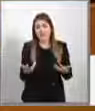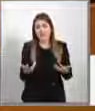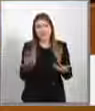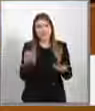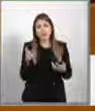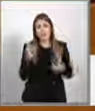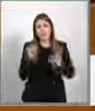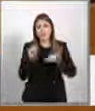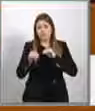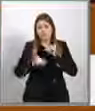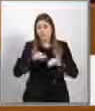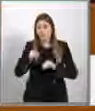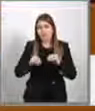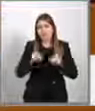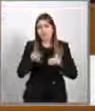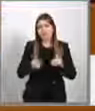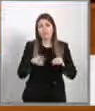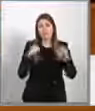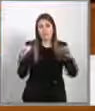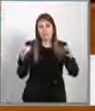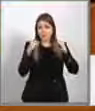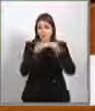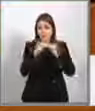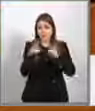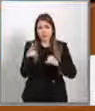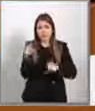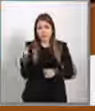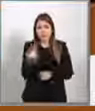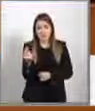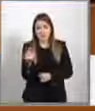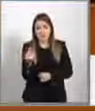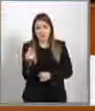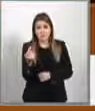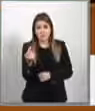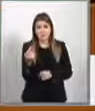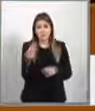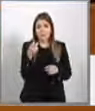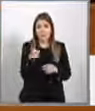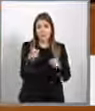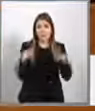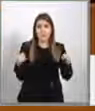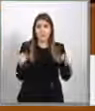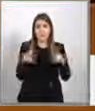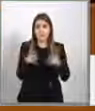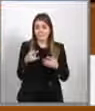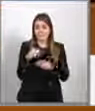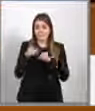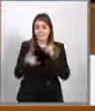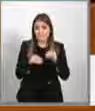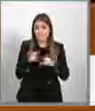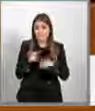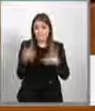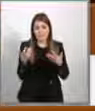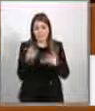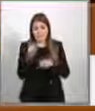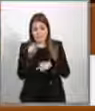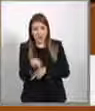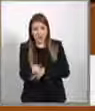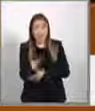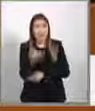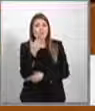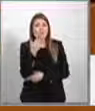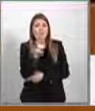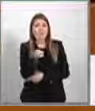diseño institucional que se requiere. Con este diseño no hay autonomía, se vulneran derechos, se resta